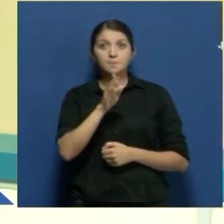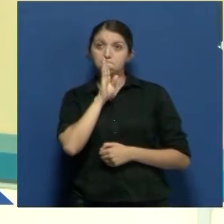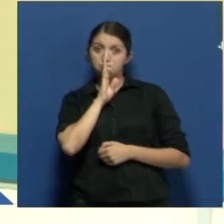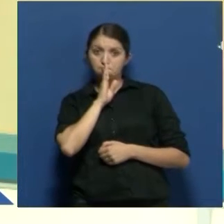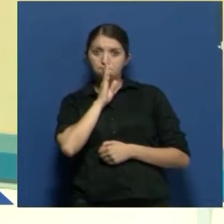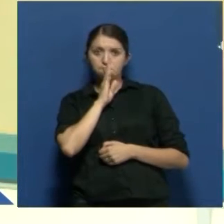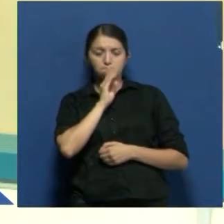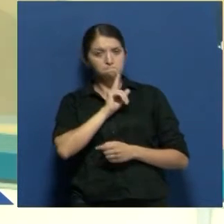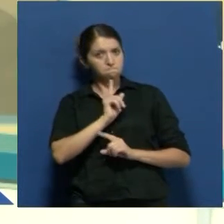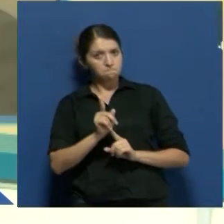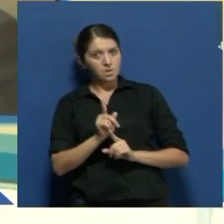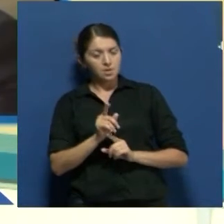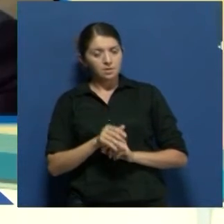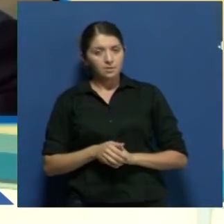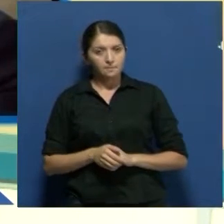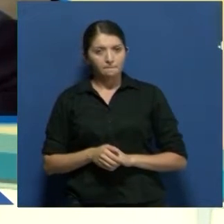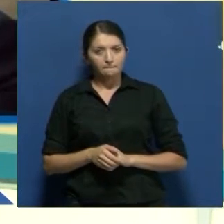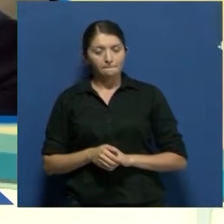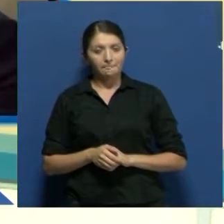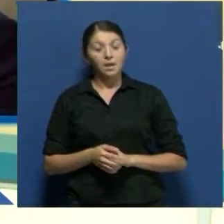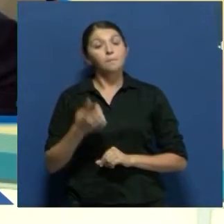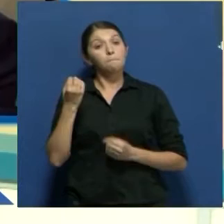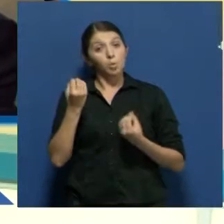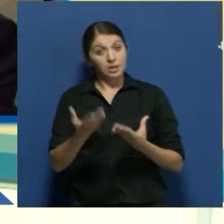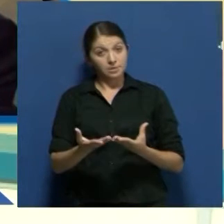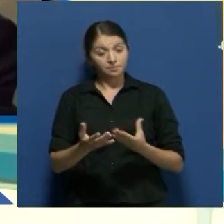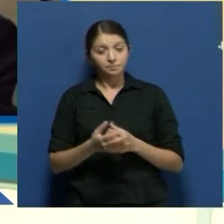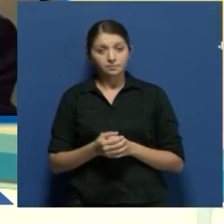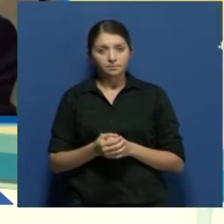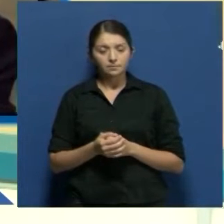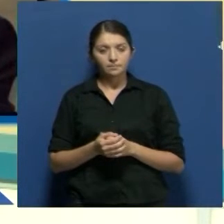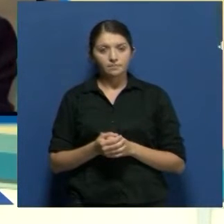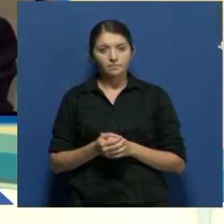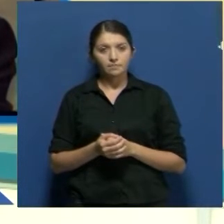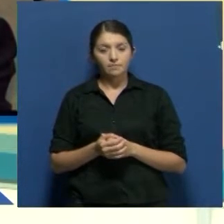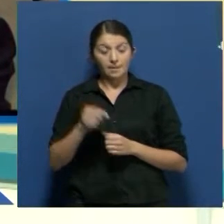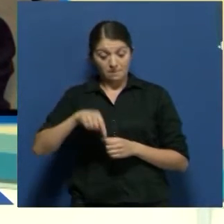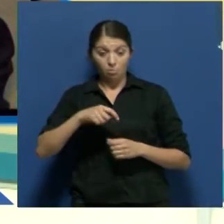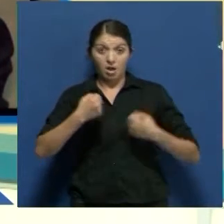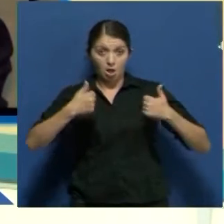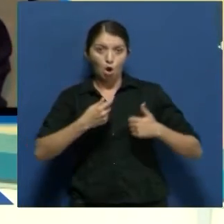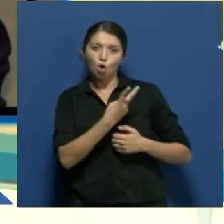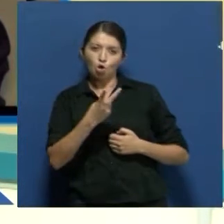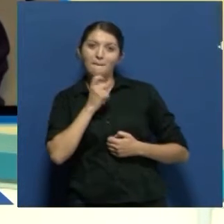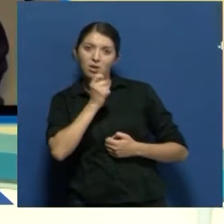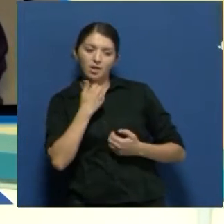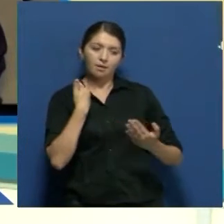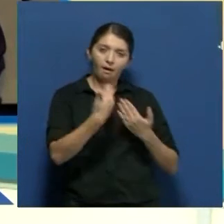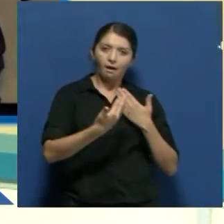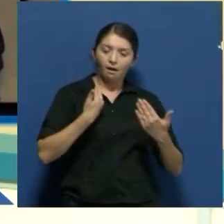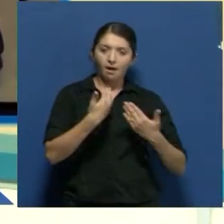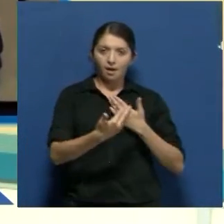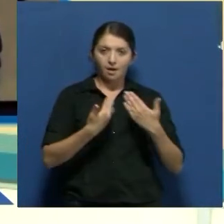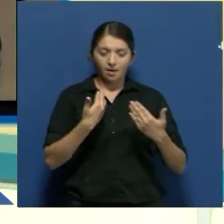entiende esto? Por lo cual, los montos de los que habla incluso Alconada Amón en esta conversación, explicando